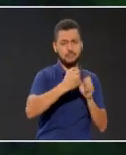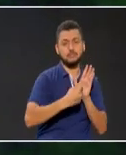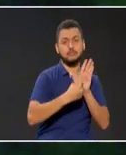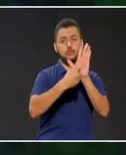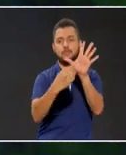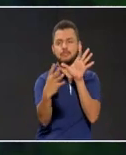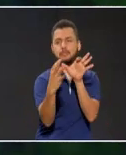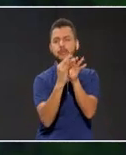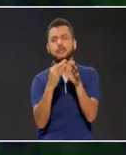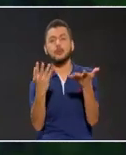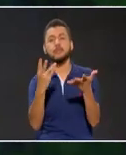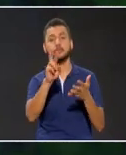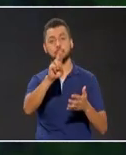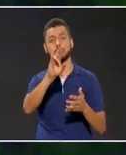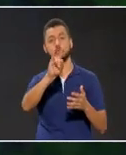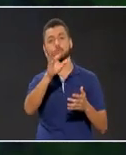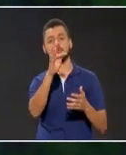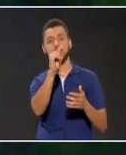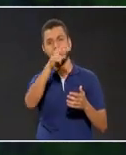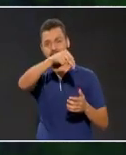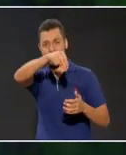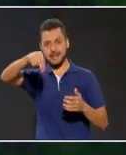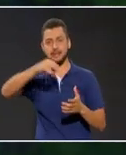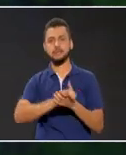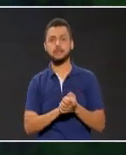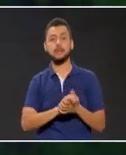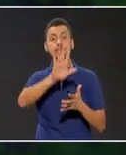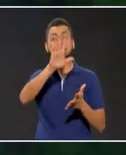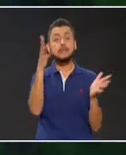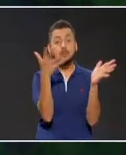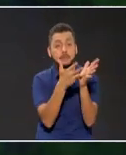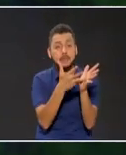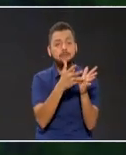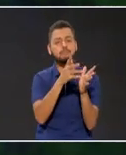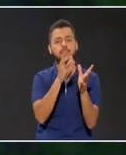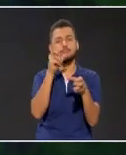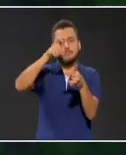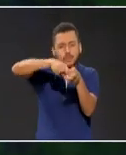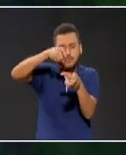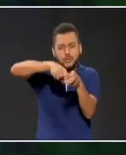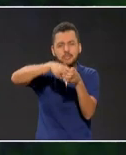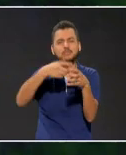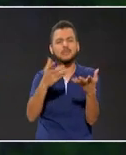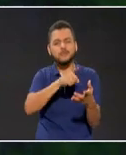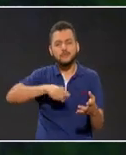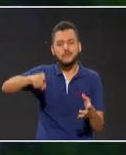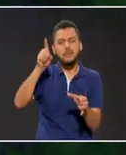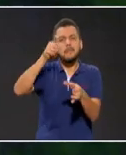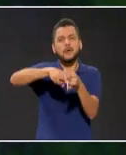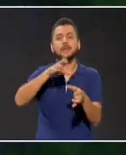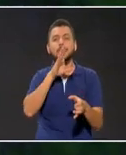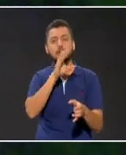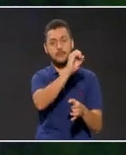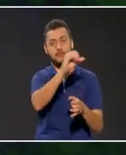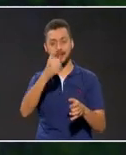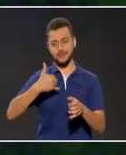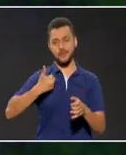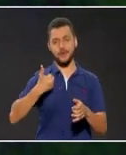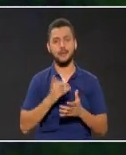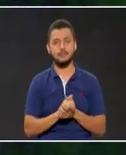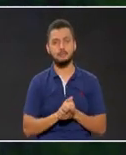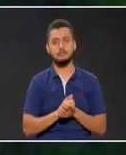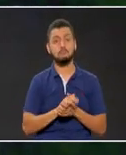Medellín. Por último, los jóvenes, 5.000 empleos para jóvenes, para que movamos la economía, el primer empleo, donde estos muchachos de Medellín, sin importar su